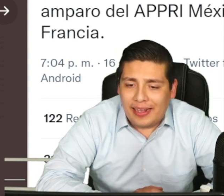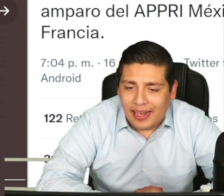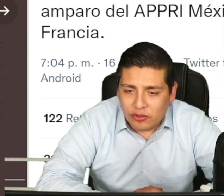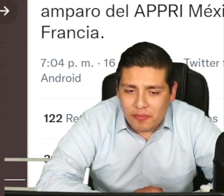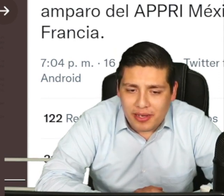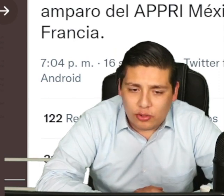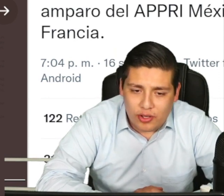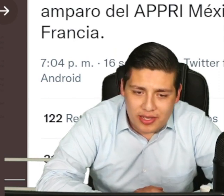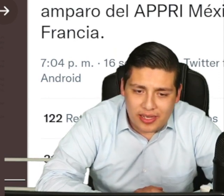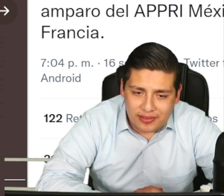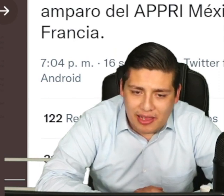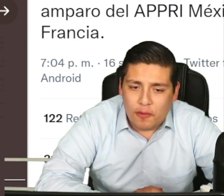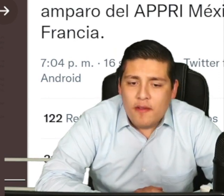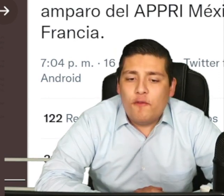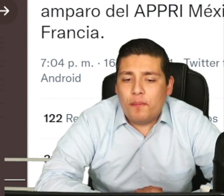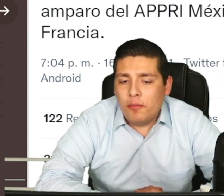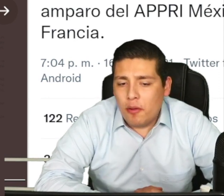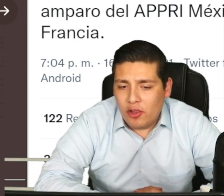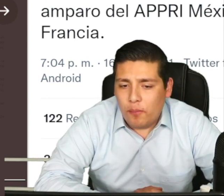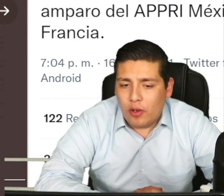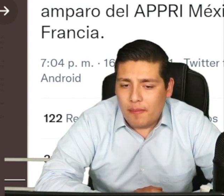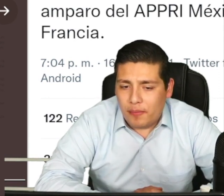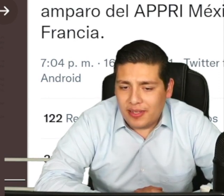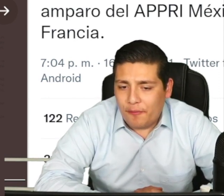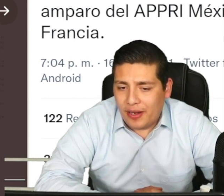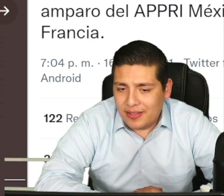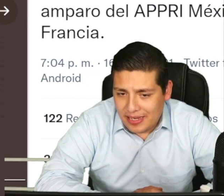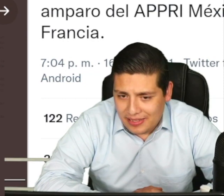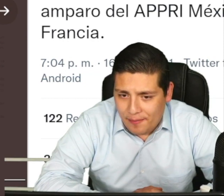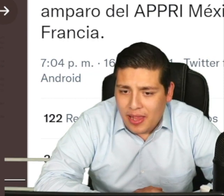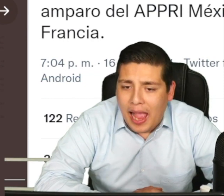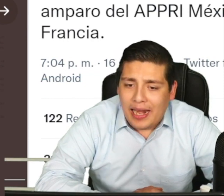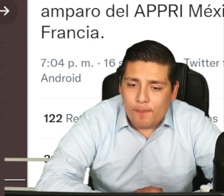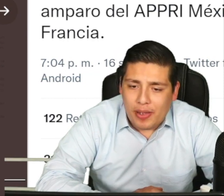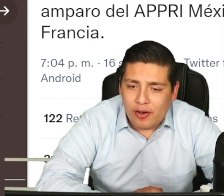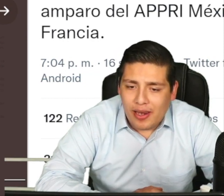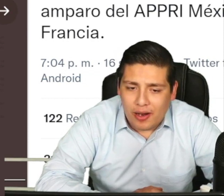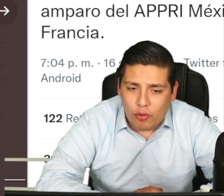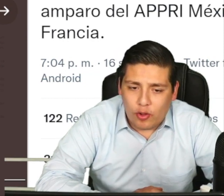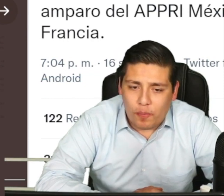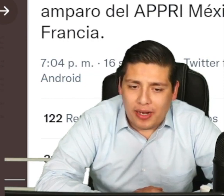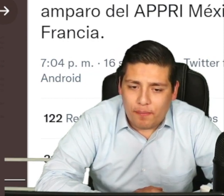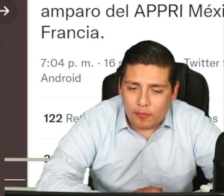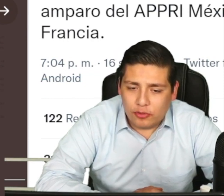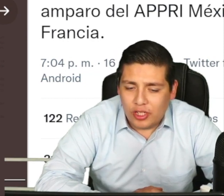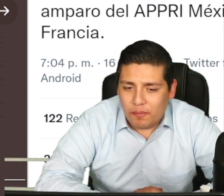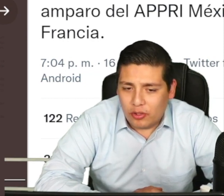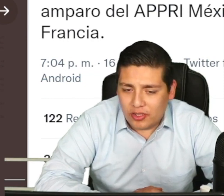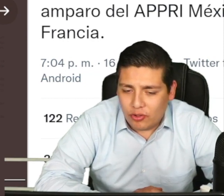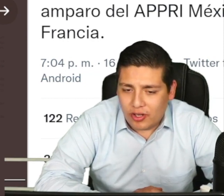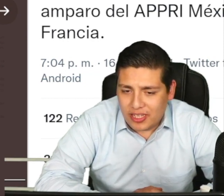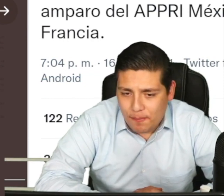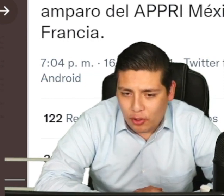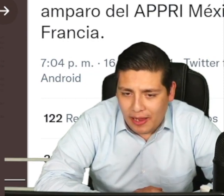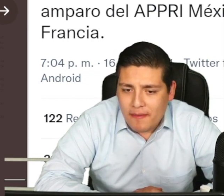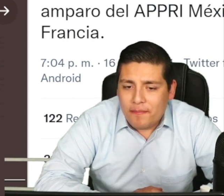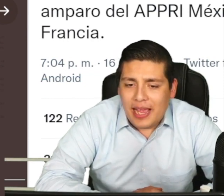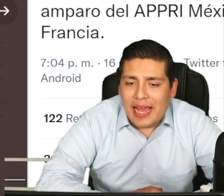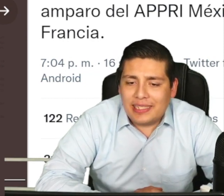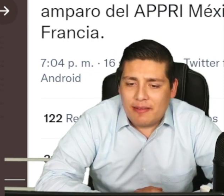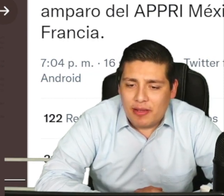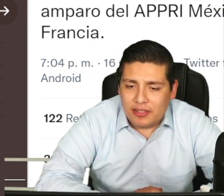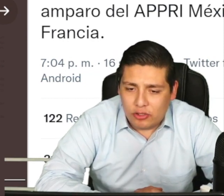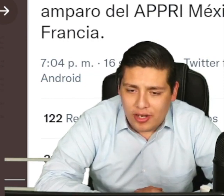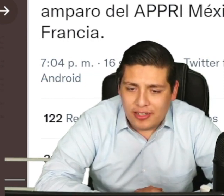El caso inversionista Estado fue promovido por la empresa francesa al amparo del acuerdo para la promoción y protección recíproca de